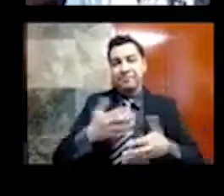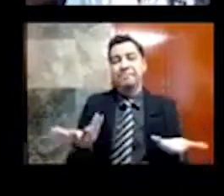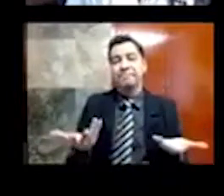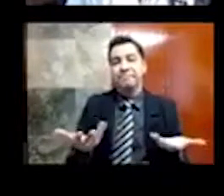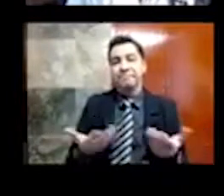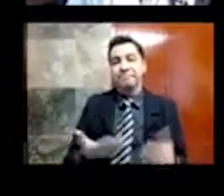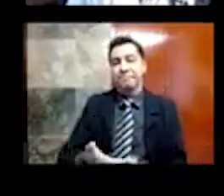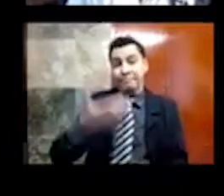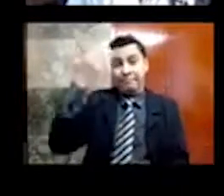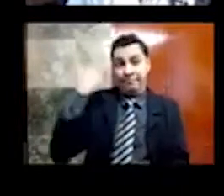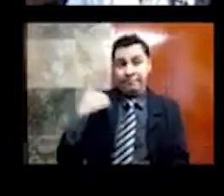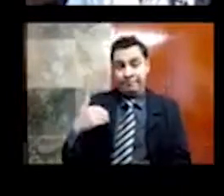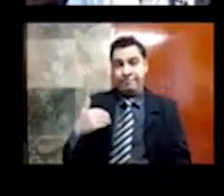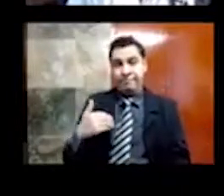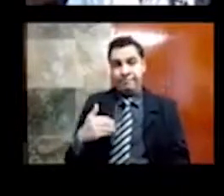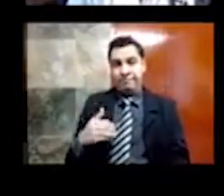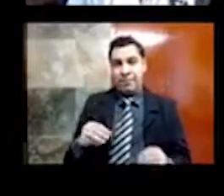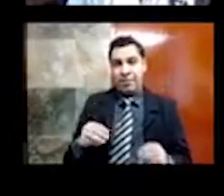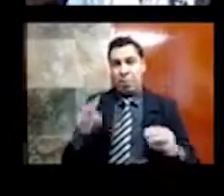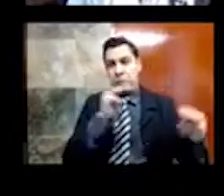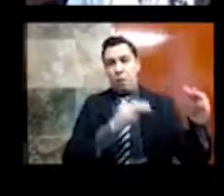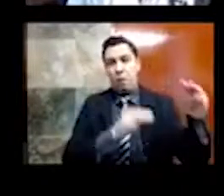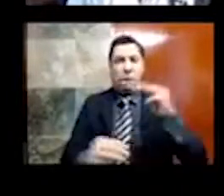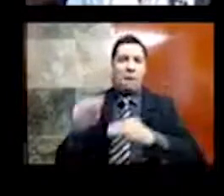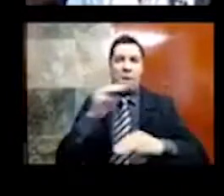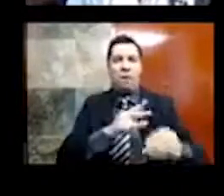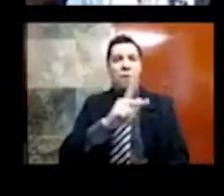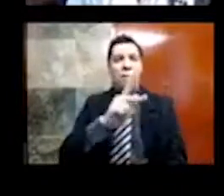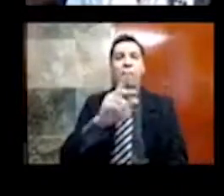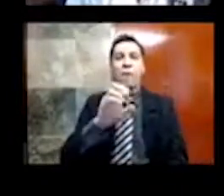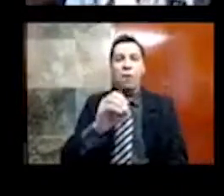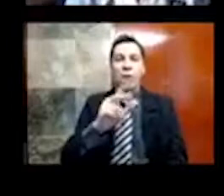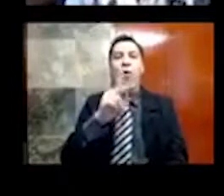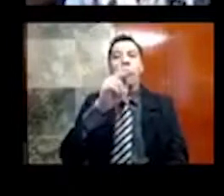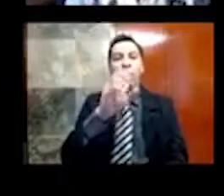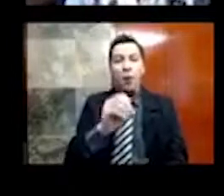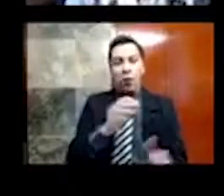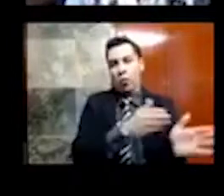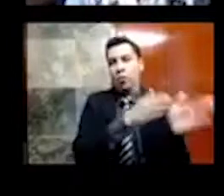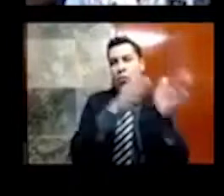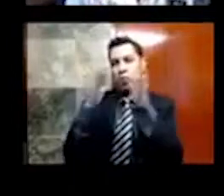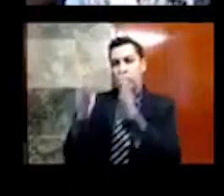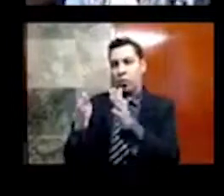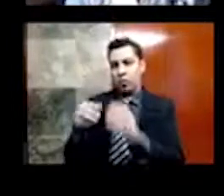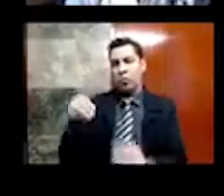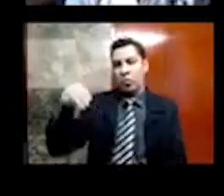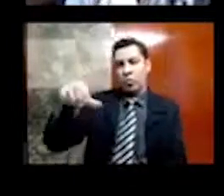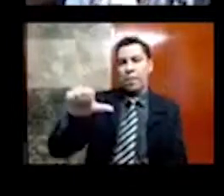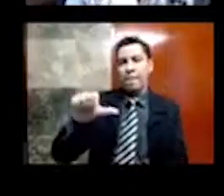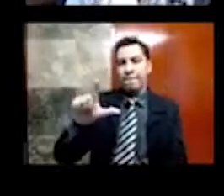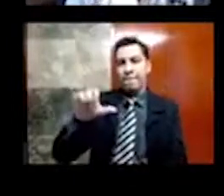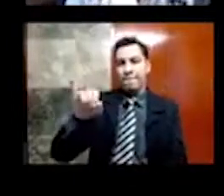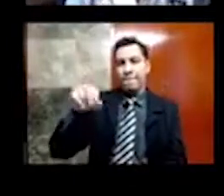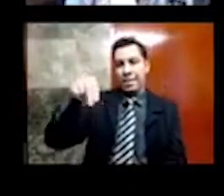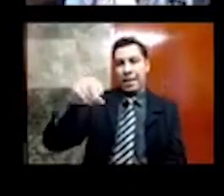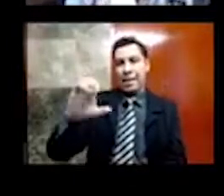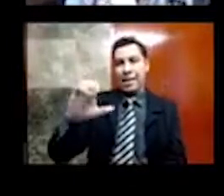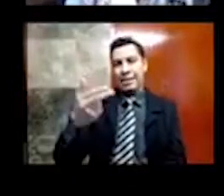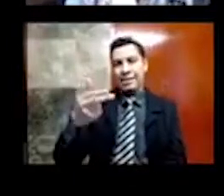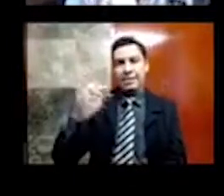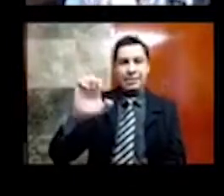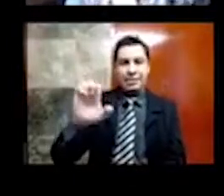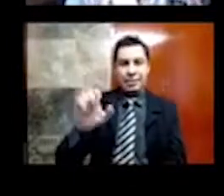los volcanes están, nos quedan a la mano izquierda, la Malinche hacia arriba, ahí está la República o